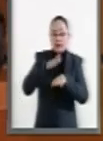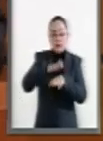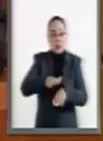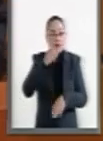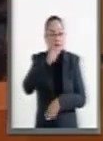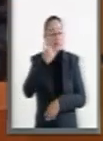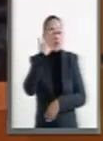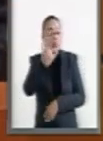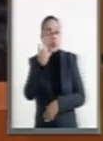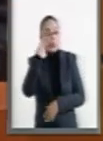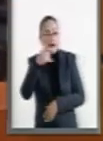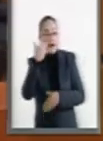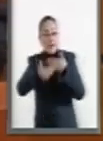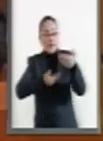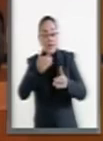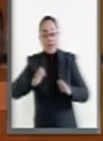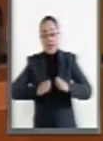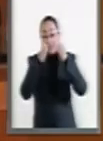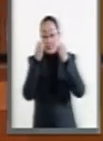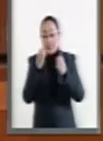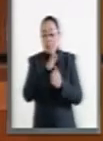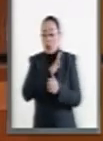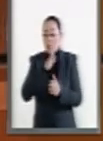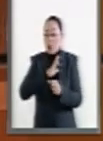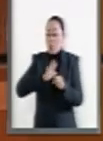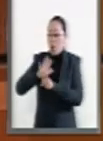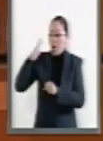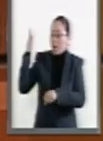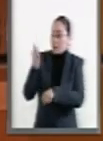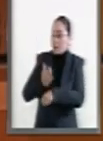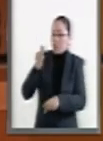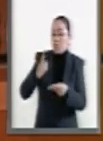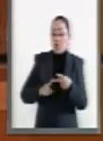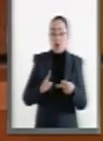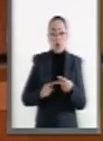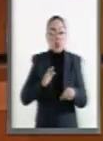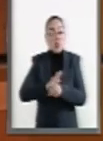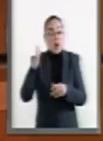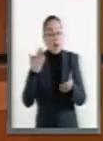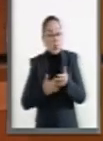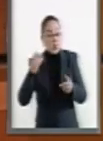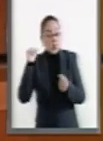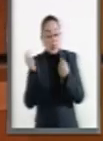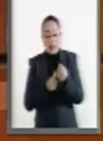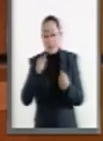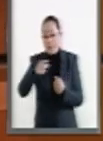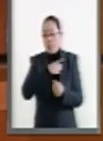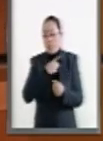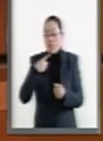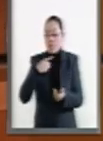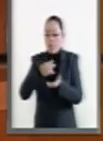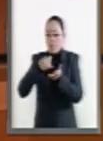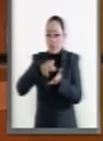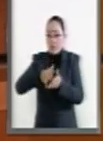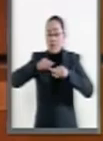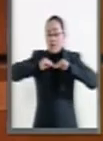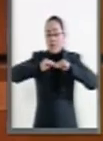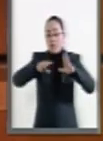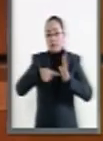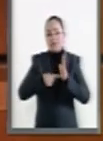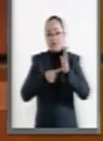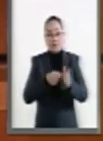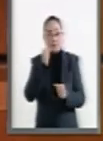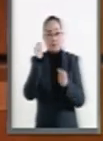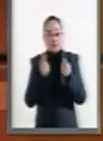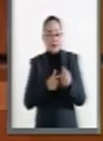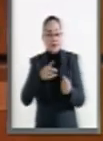del número para servicios de emergencia, así como las sanciones correspondientes a quien hagan un uso indebido del servicio